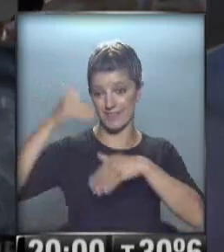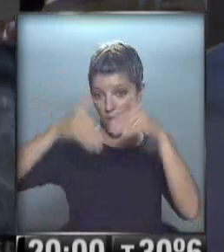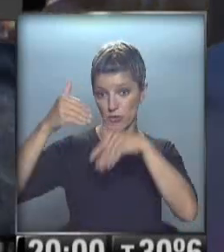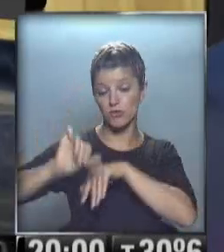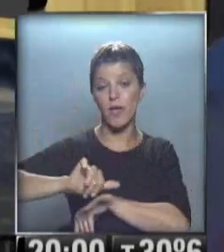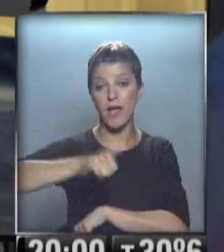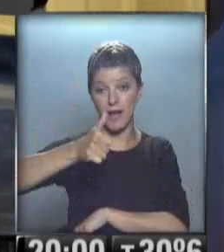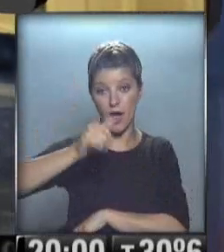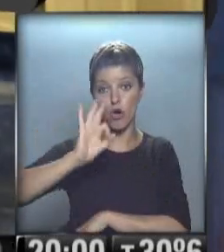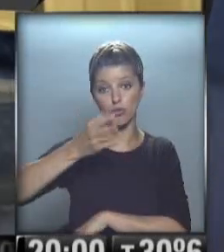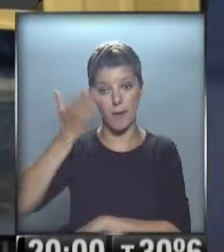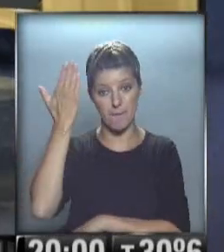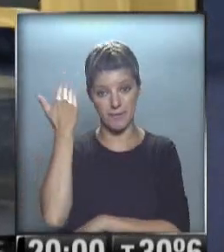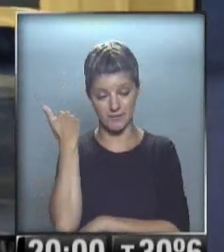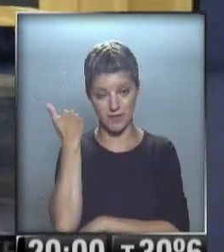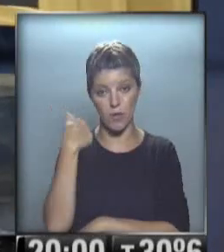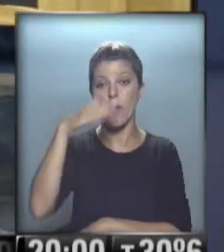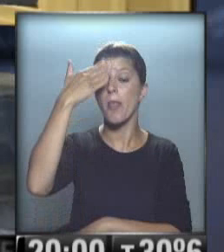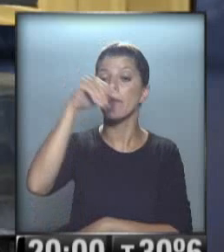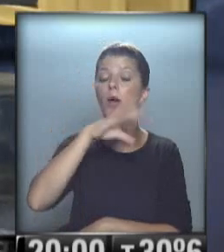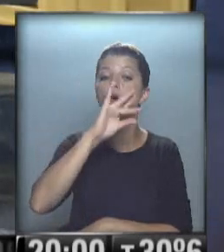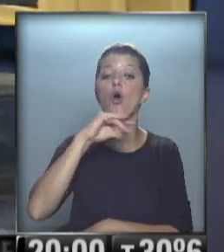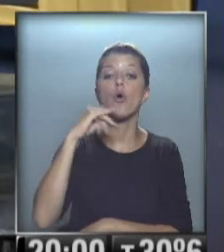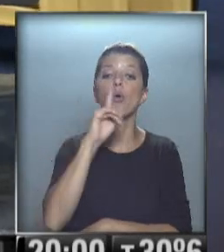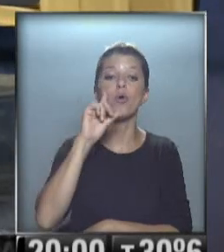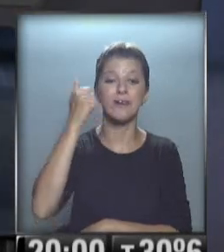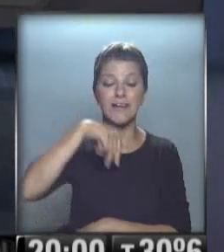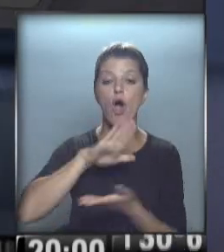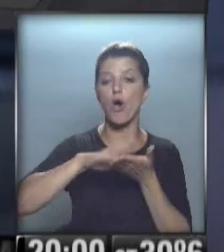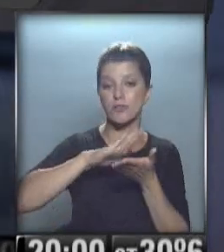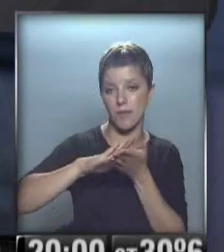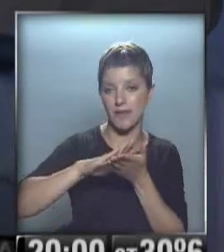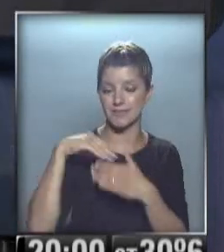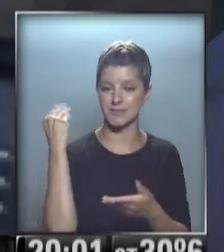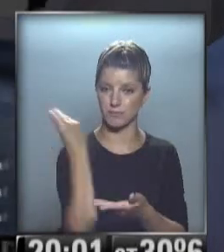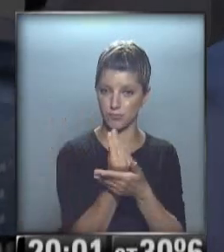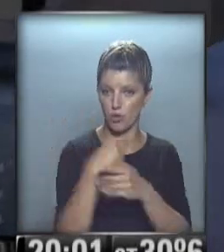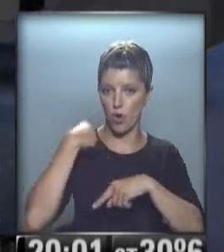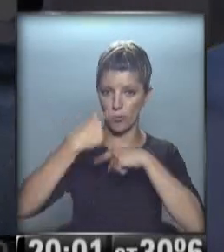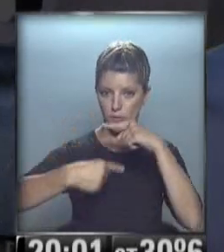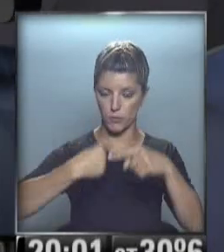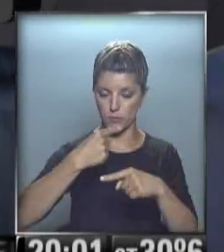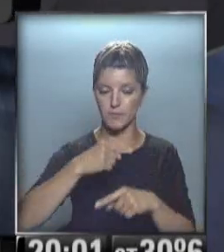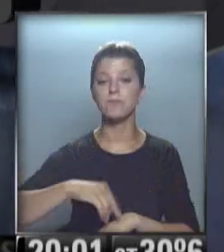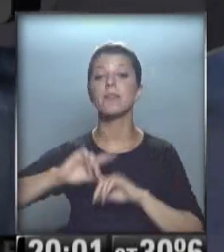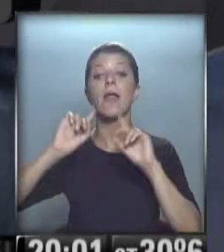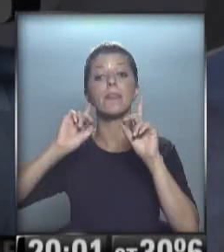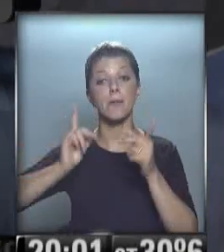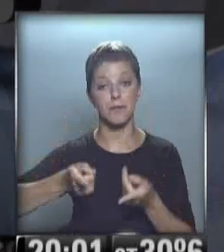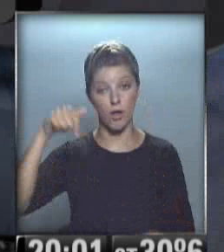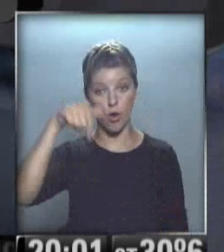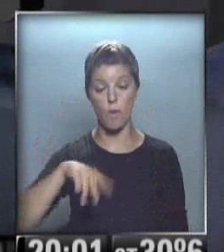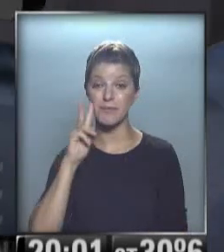de octubre último. Julián Domínguez fue reelecto como titular del cuerpo. Y también en esta